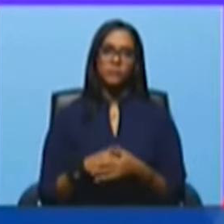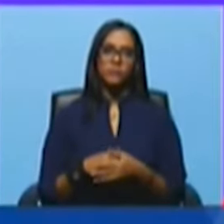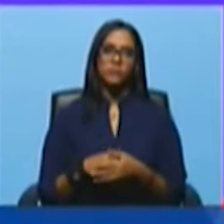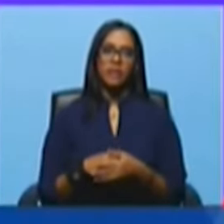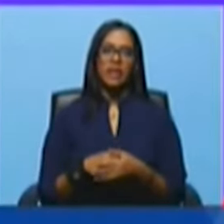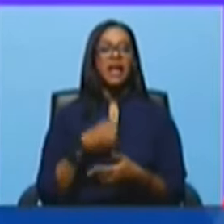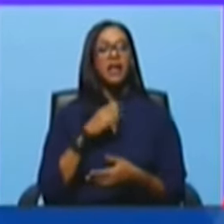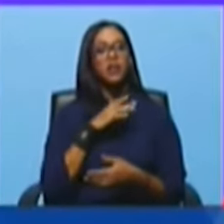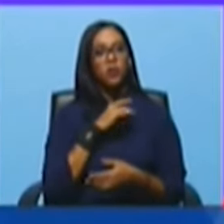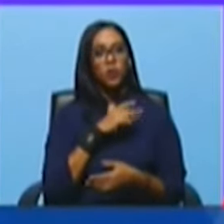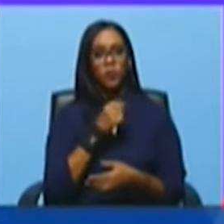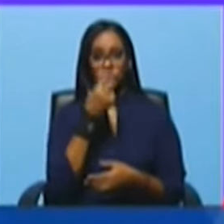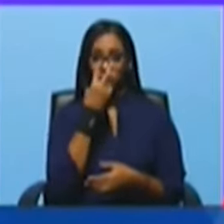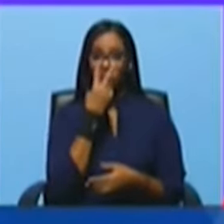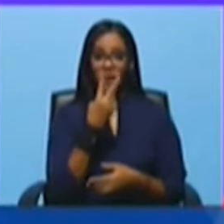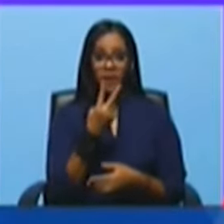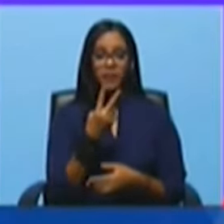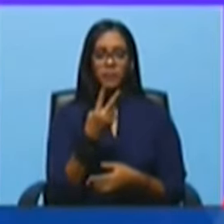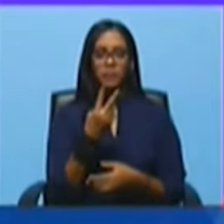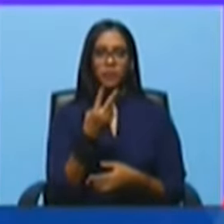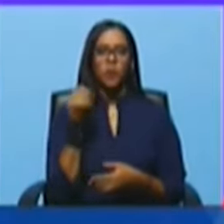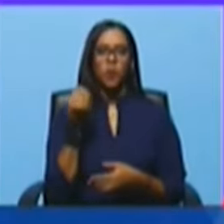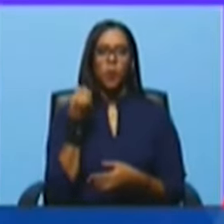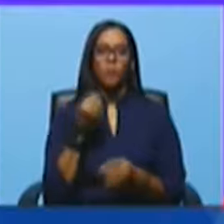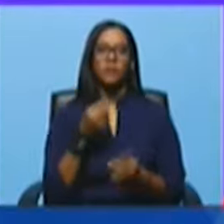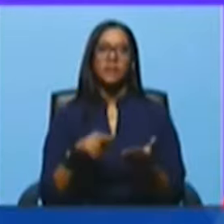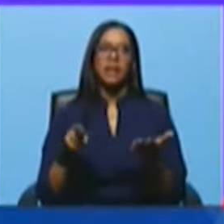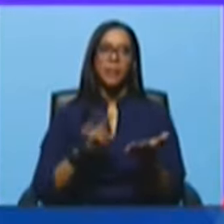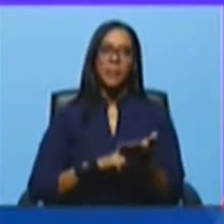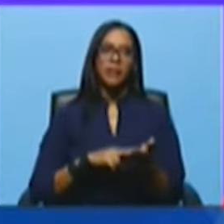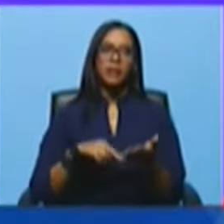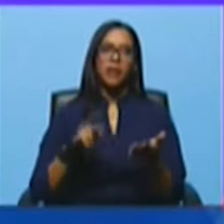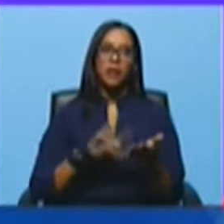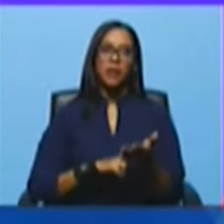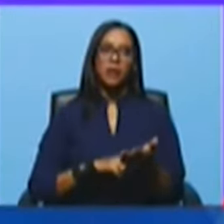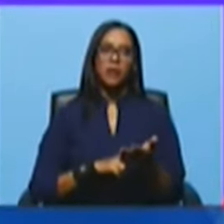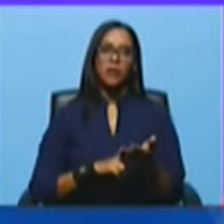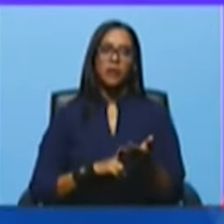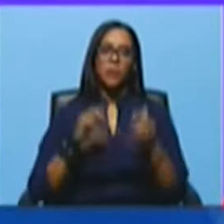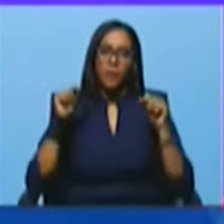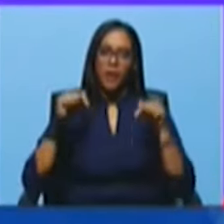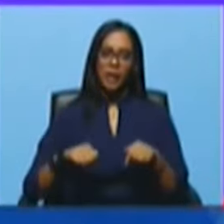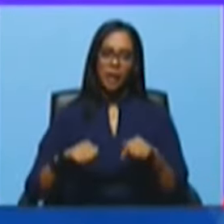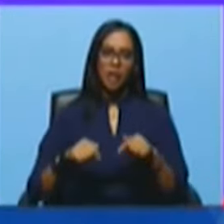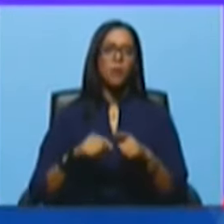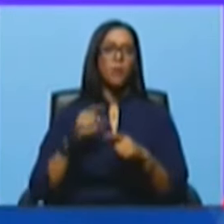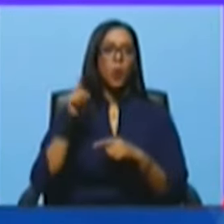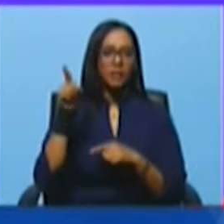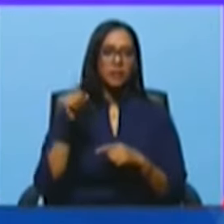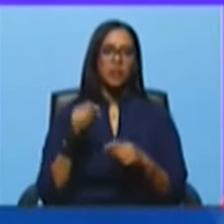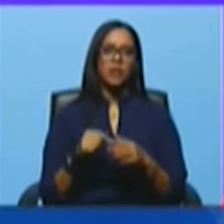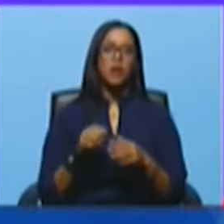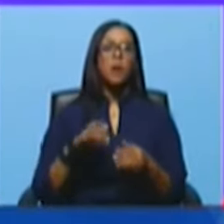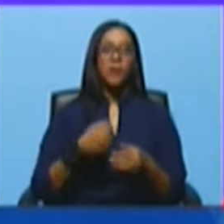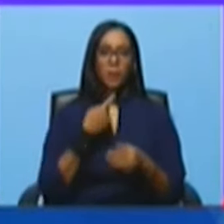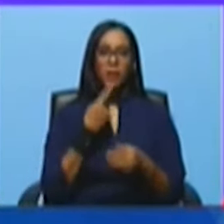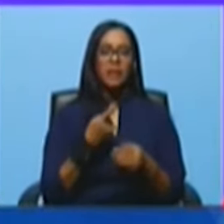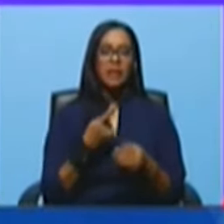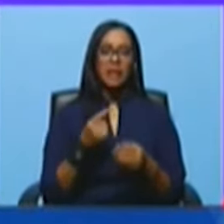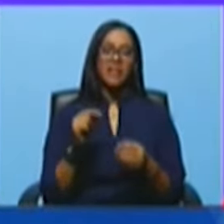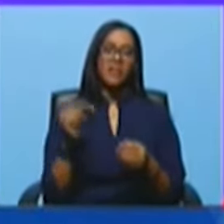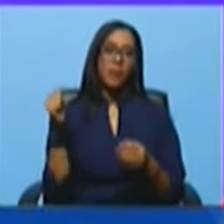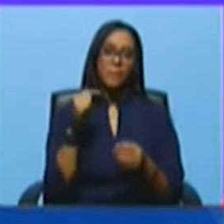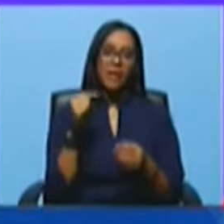Es doloroso ver cómo se repiten por aquí, por allá. Pudiéramos decir cada vez menos,